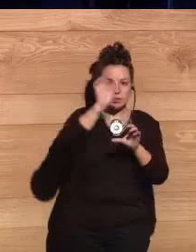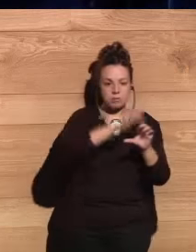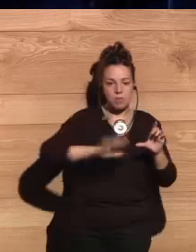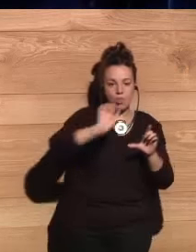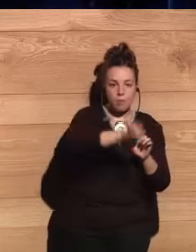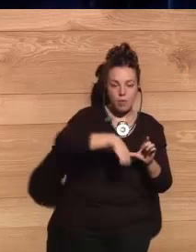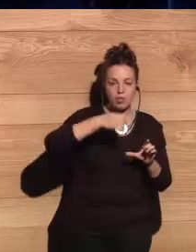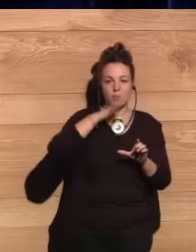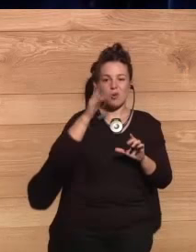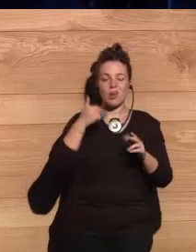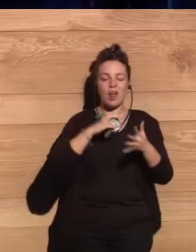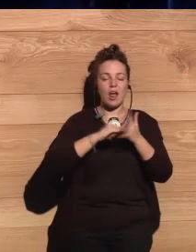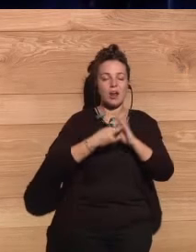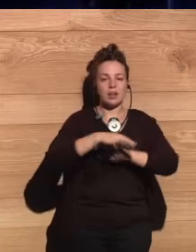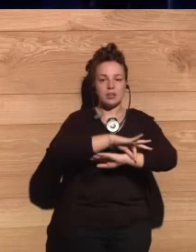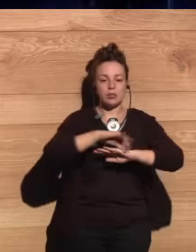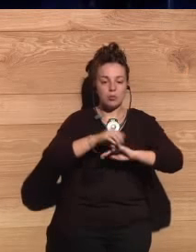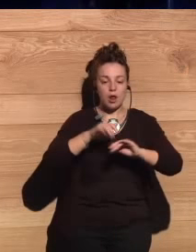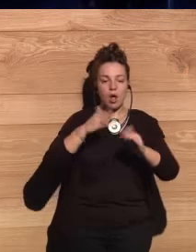la arquitectura moderna a partir de